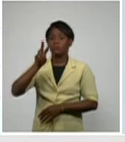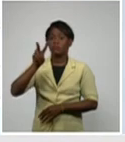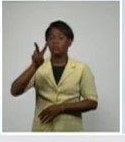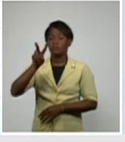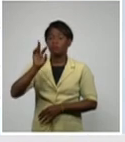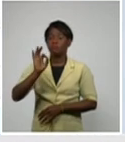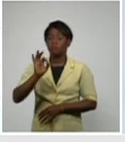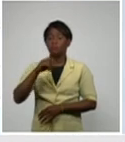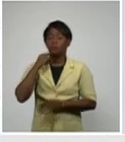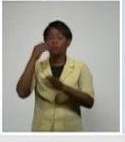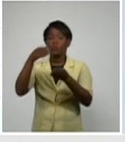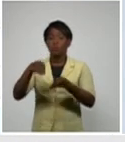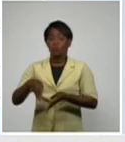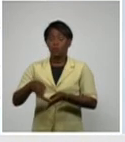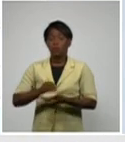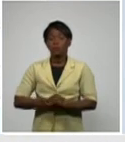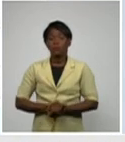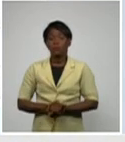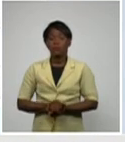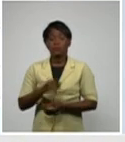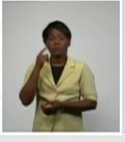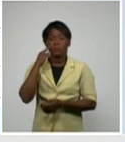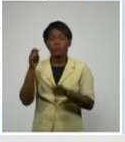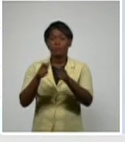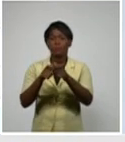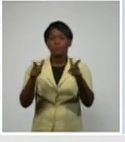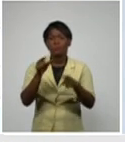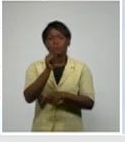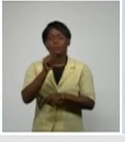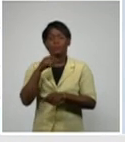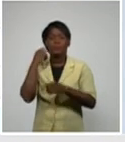Fallecieron todavía una cifra elevada de personas,